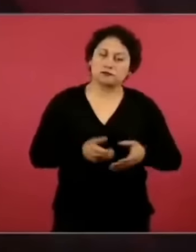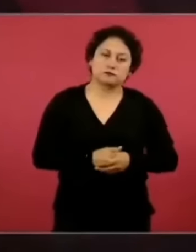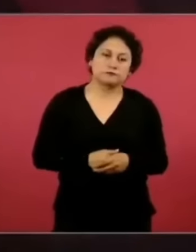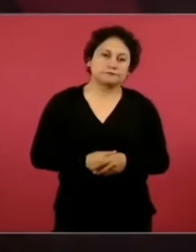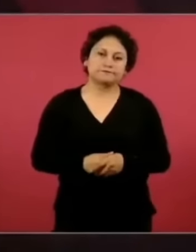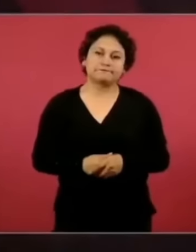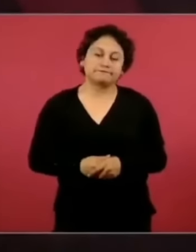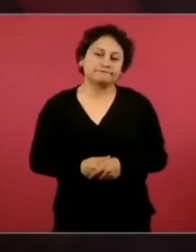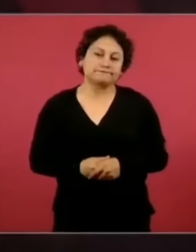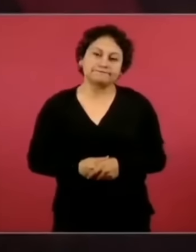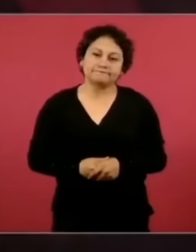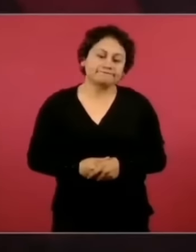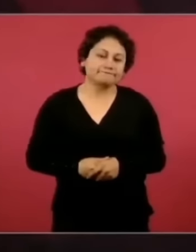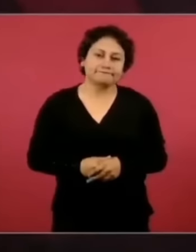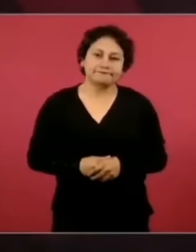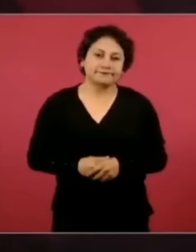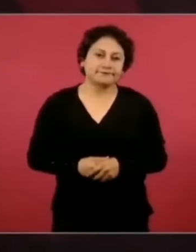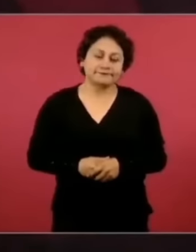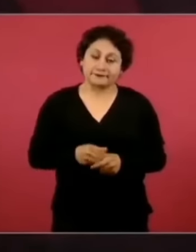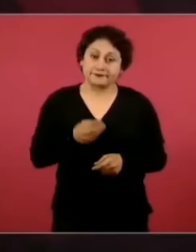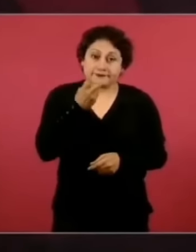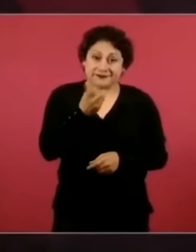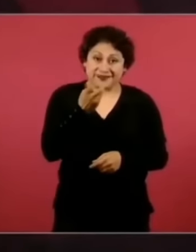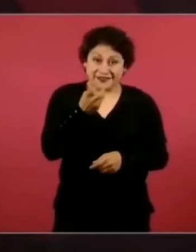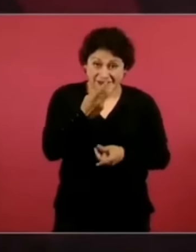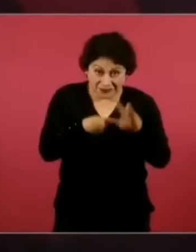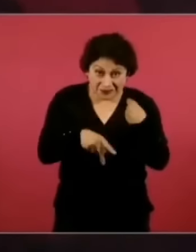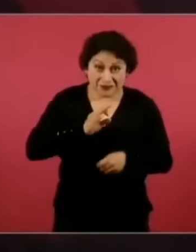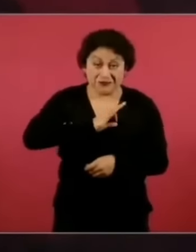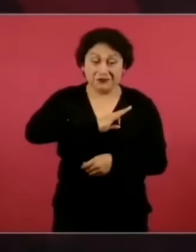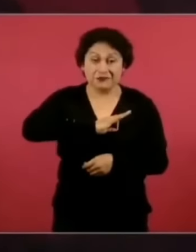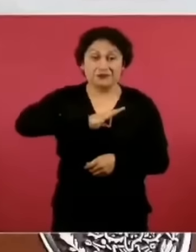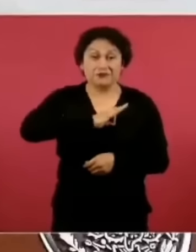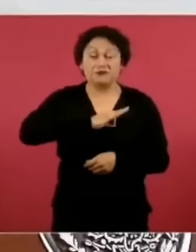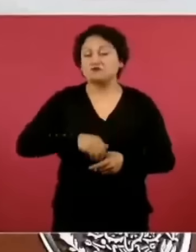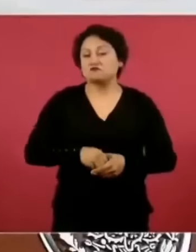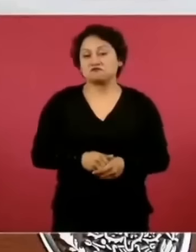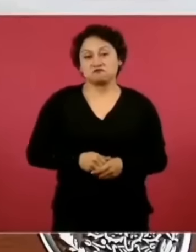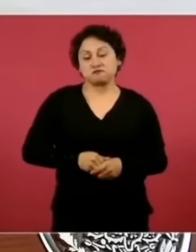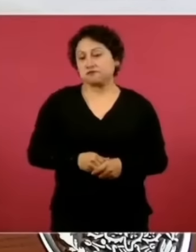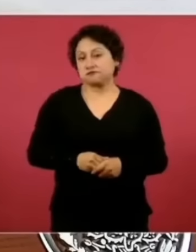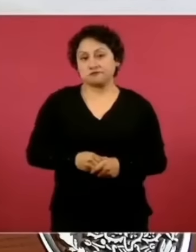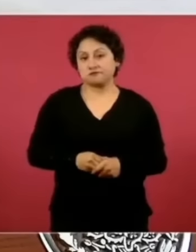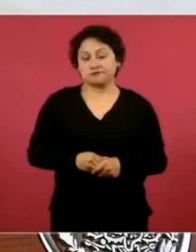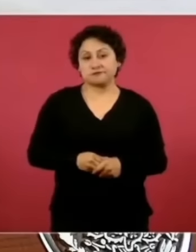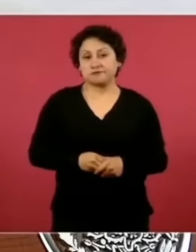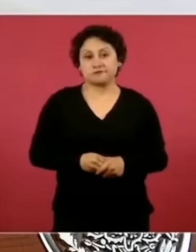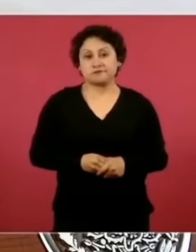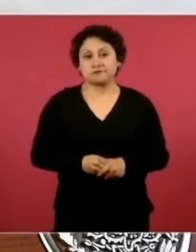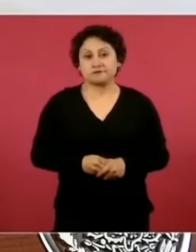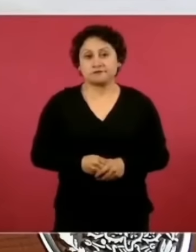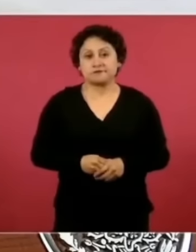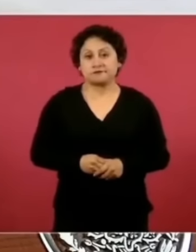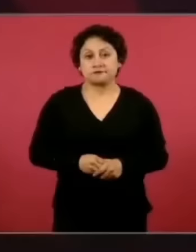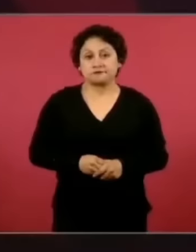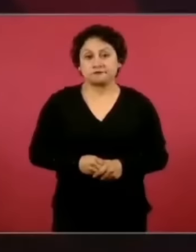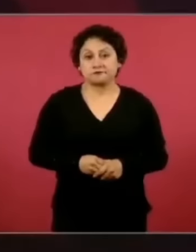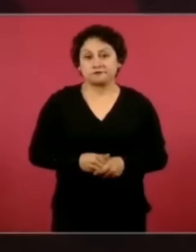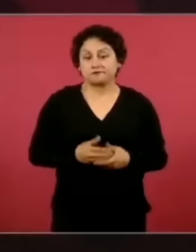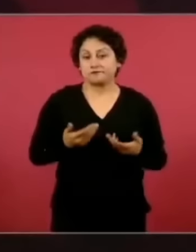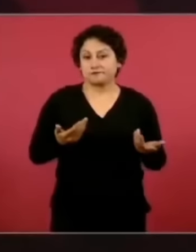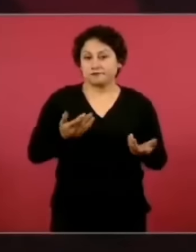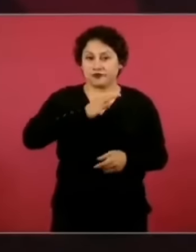que eso no es la felicidad verdadera. La felicidad es estar